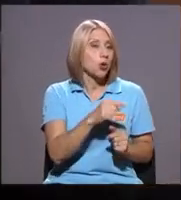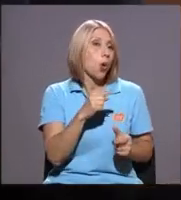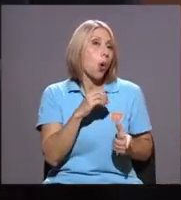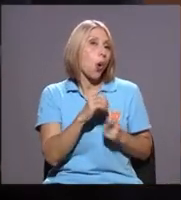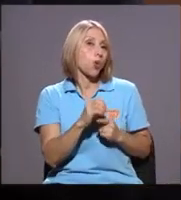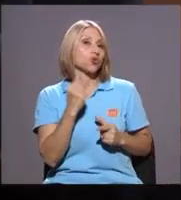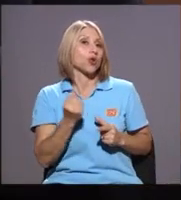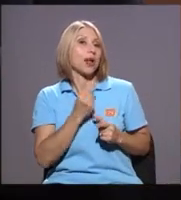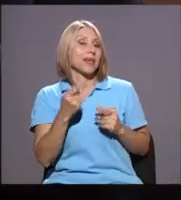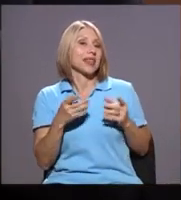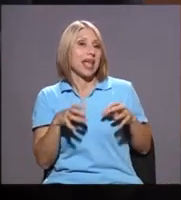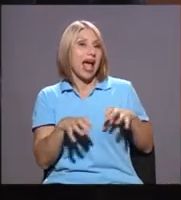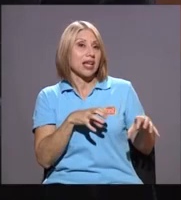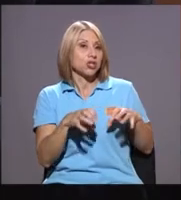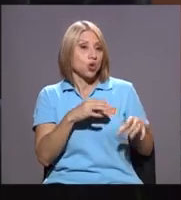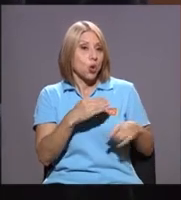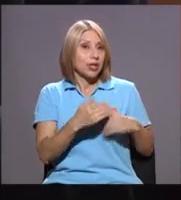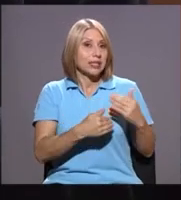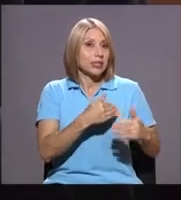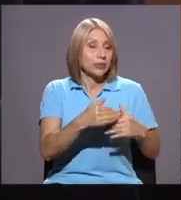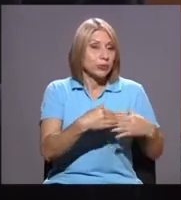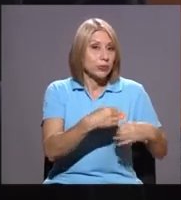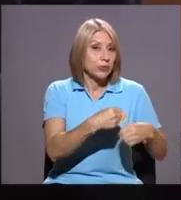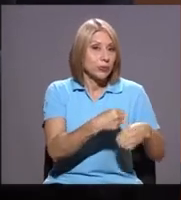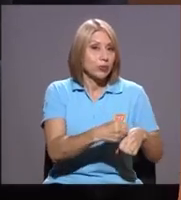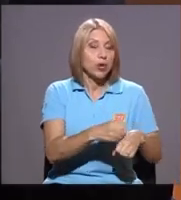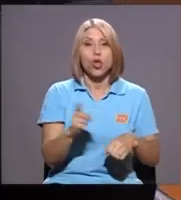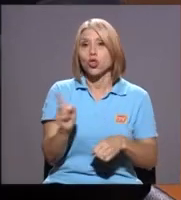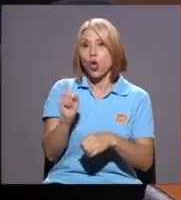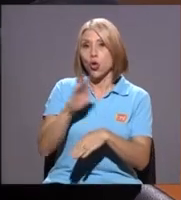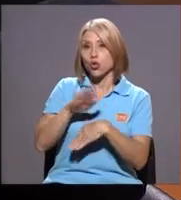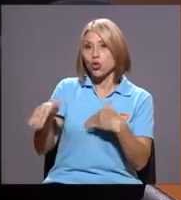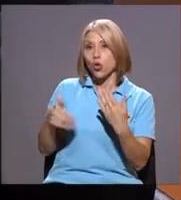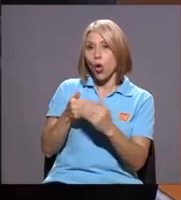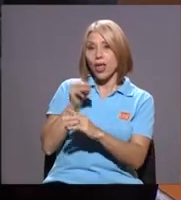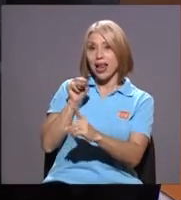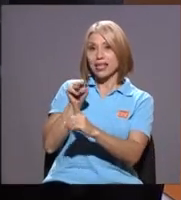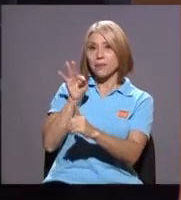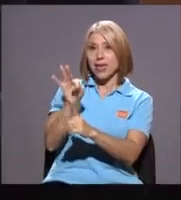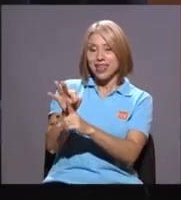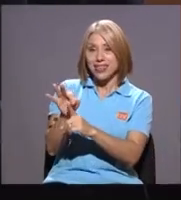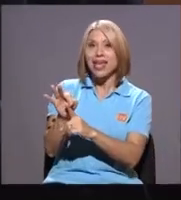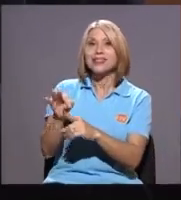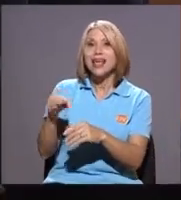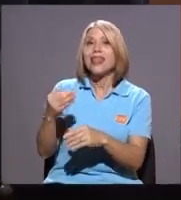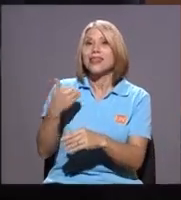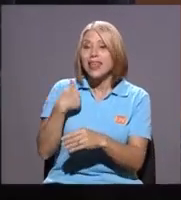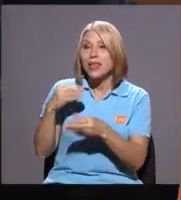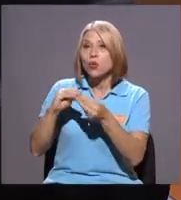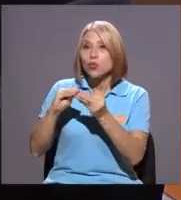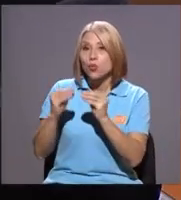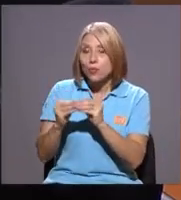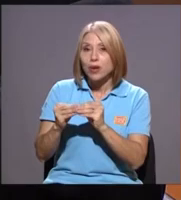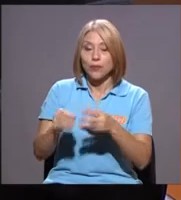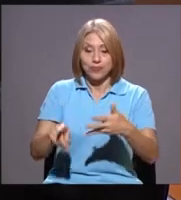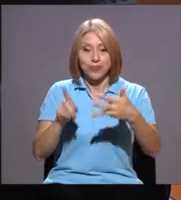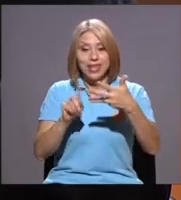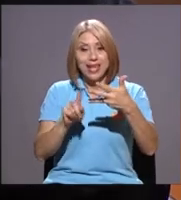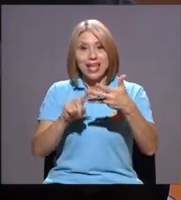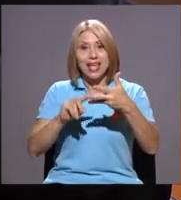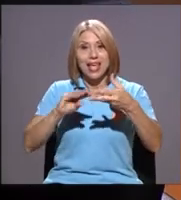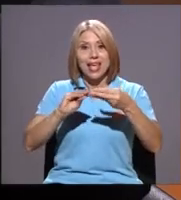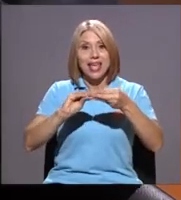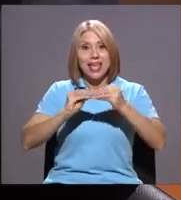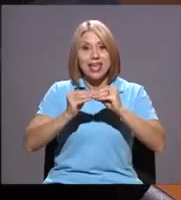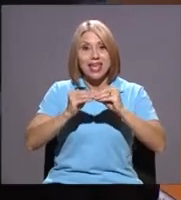No, todas las metas son cuantificables. Y ahora vamos a hablar un poco más en detalle. Índice de pobreza multidimensional,